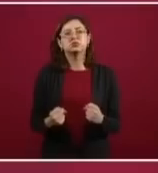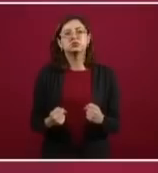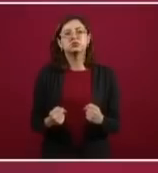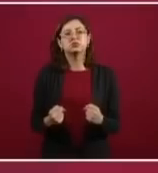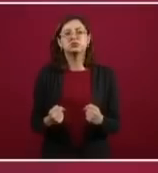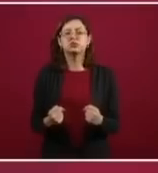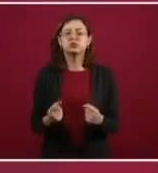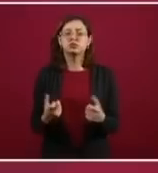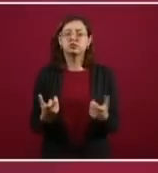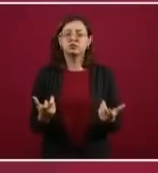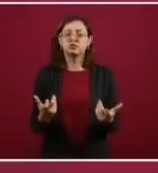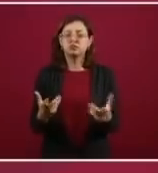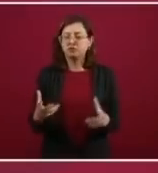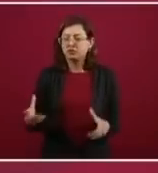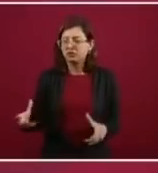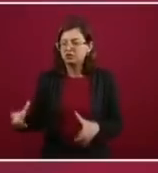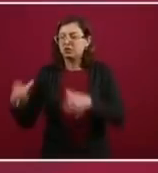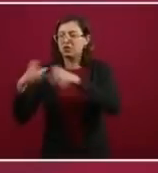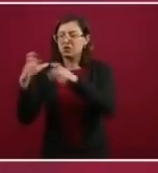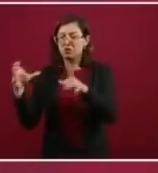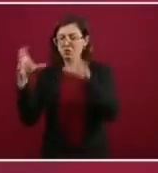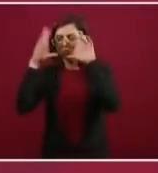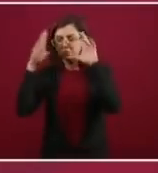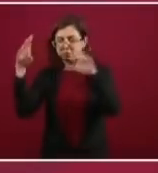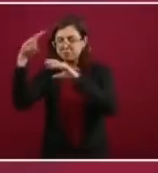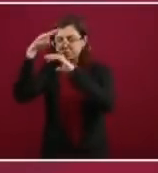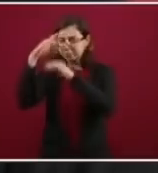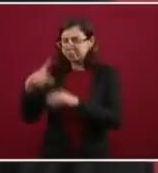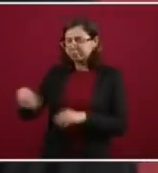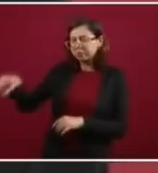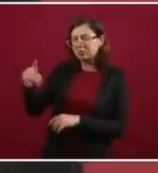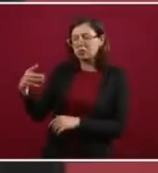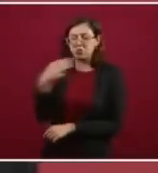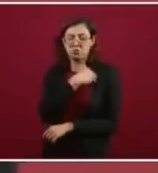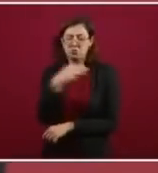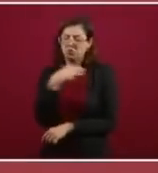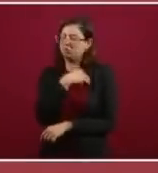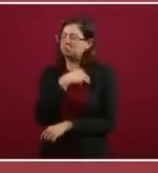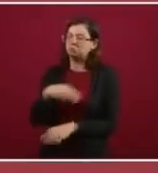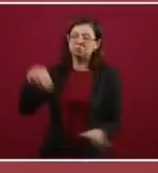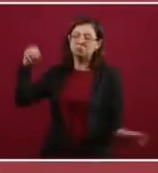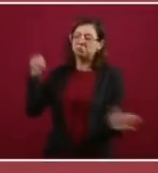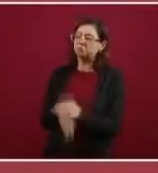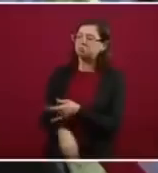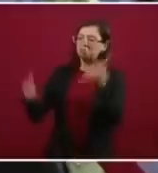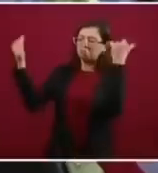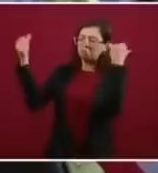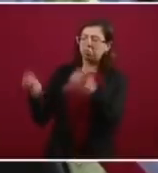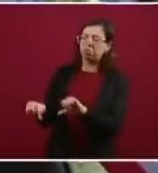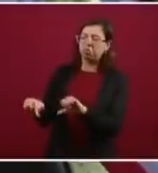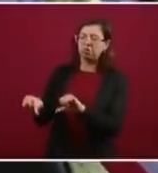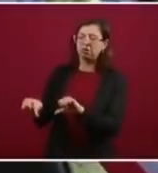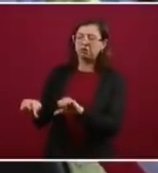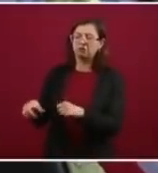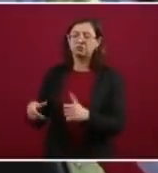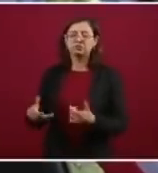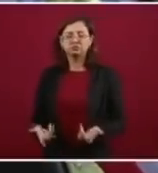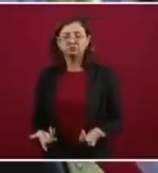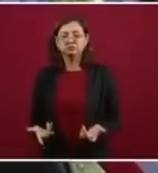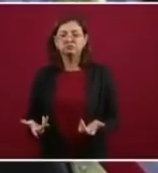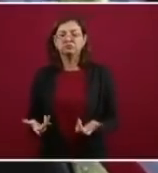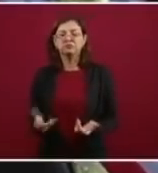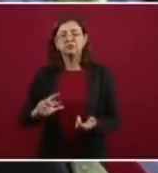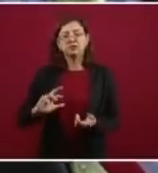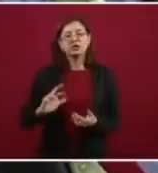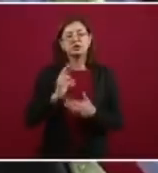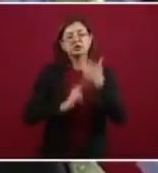que el conservadurismo en México está moralmente derrotado. Y es retomar a